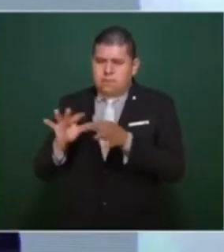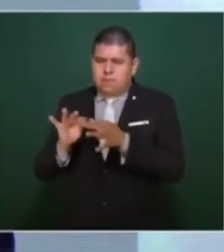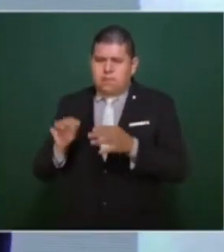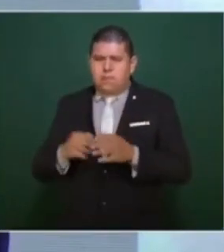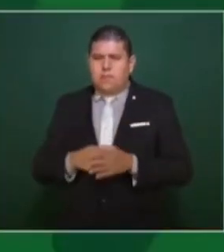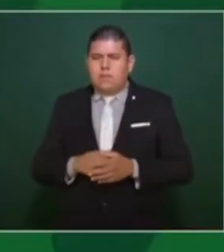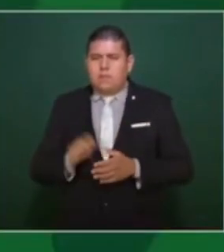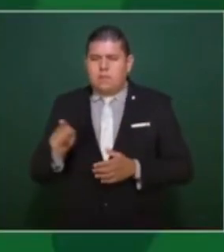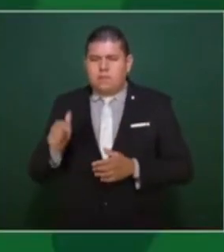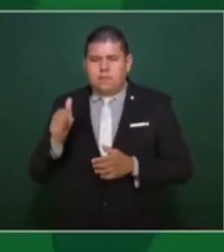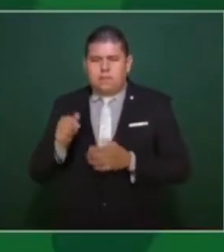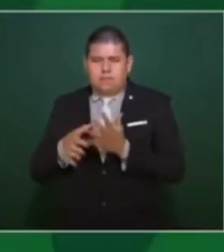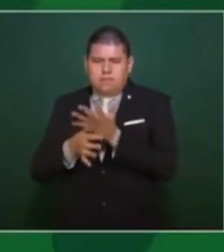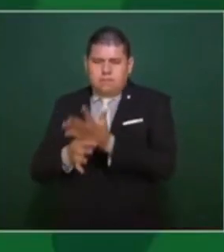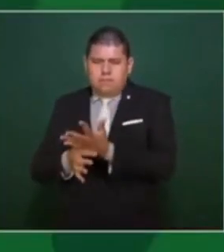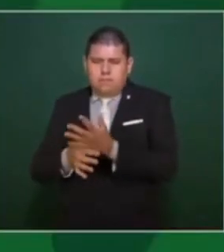Jesús